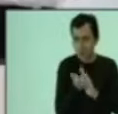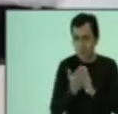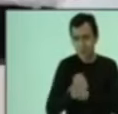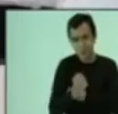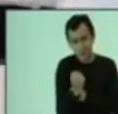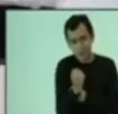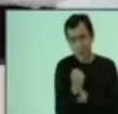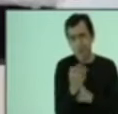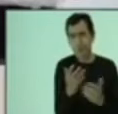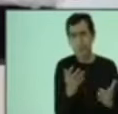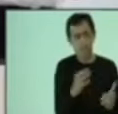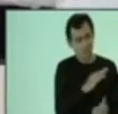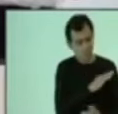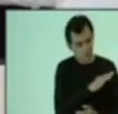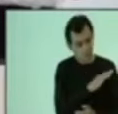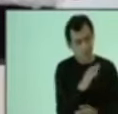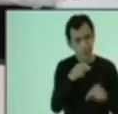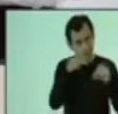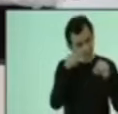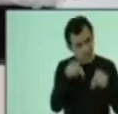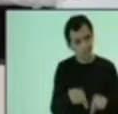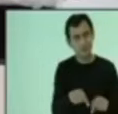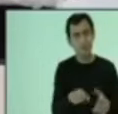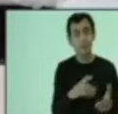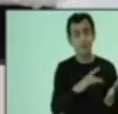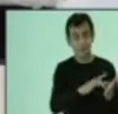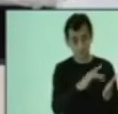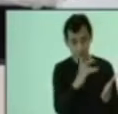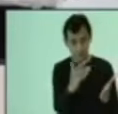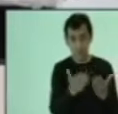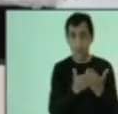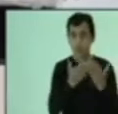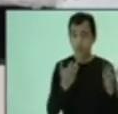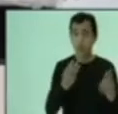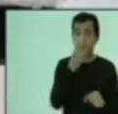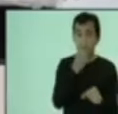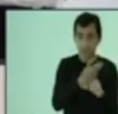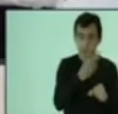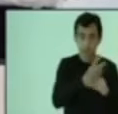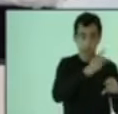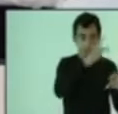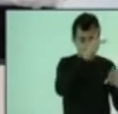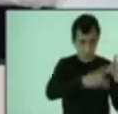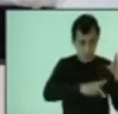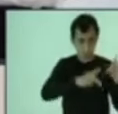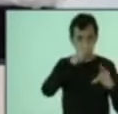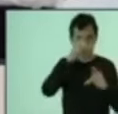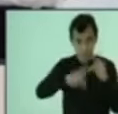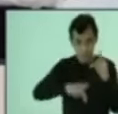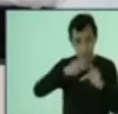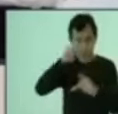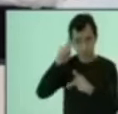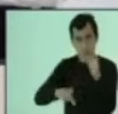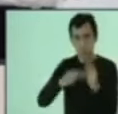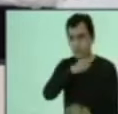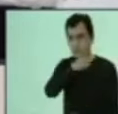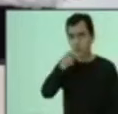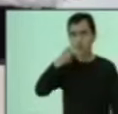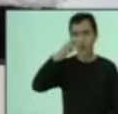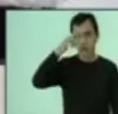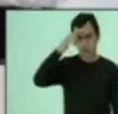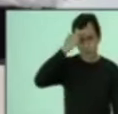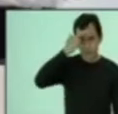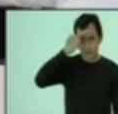bodegas. Muchas gracias, candidata. Pasamos ahora al tercer bloque. Les recuerdo que en este